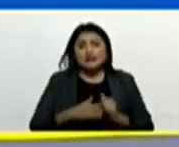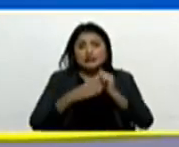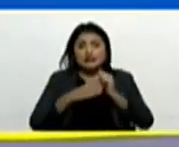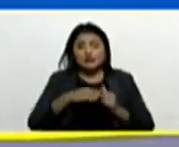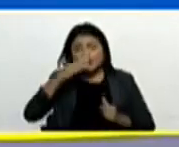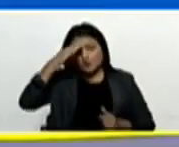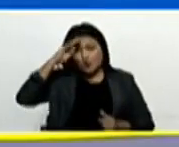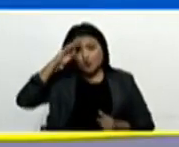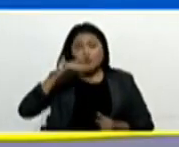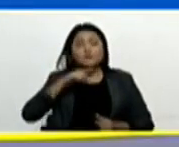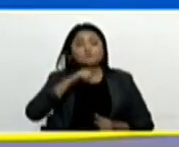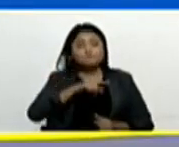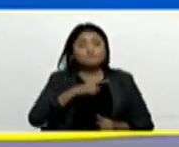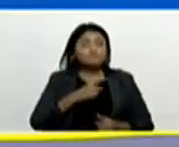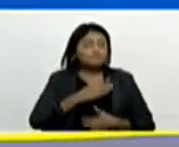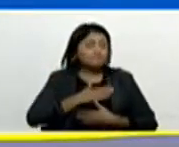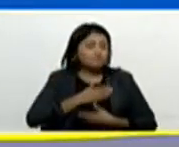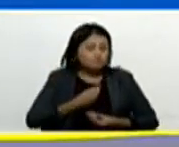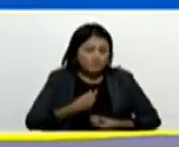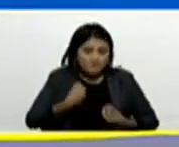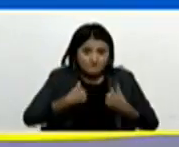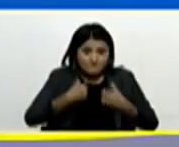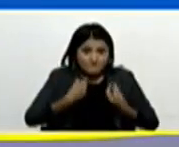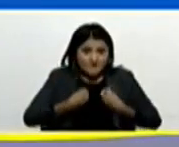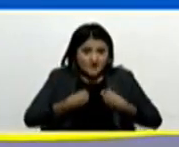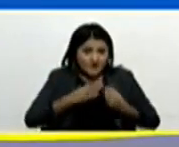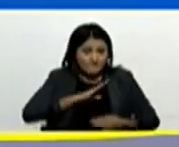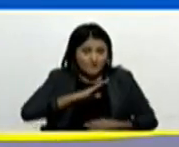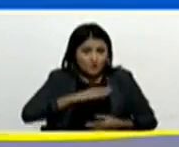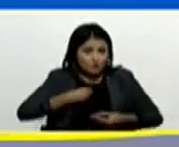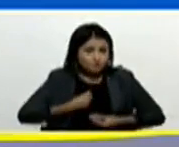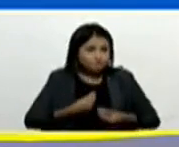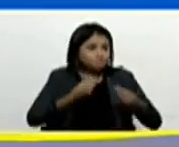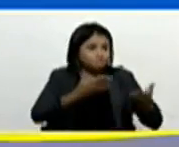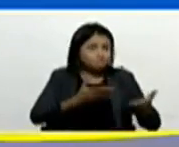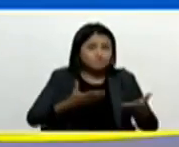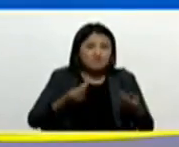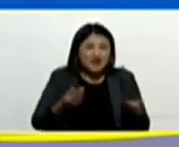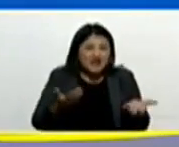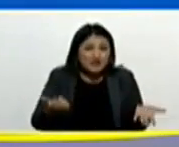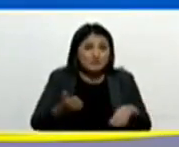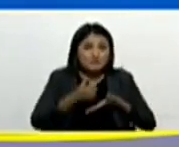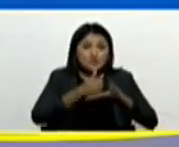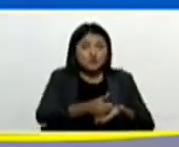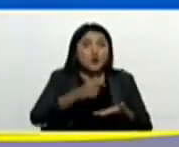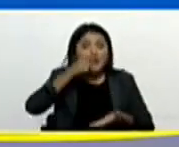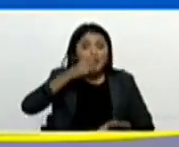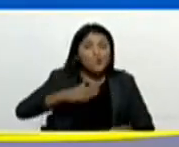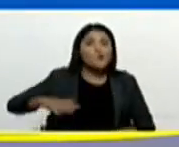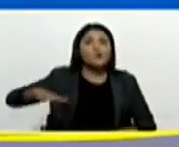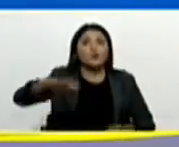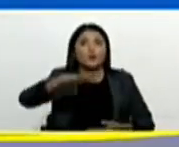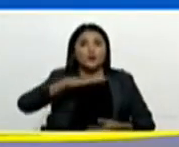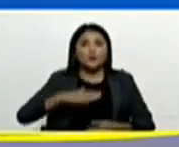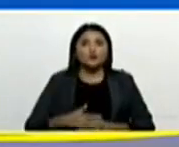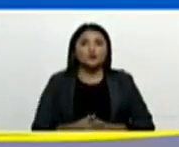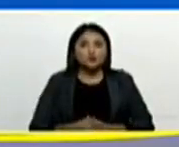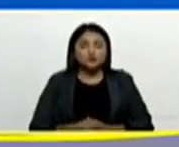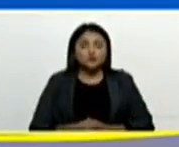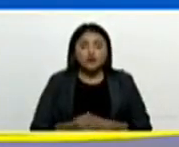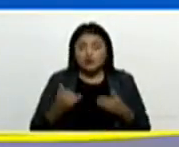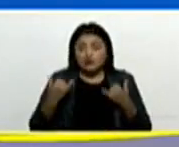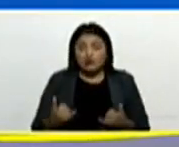entrega su vida por beneficiar a una población, a una mayoría que hoy por hoy se